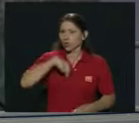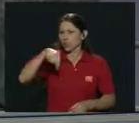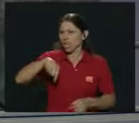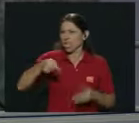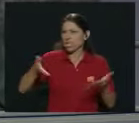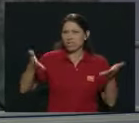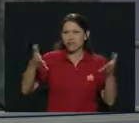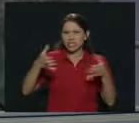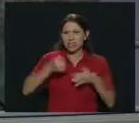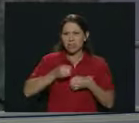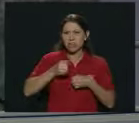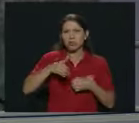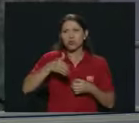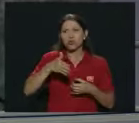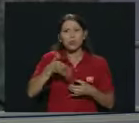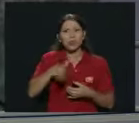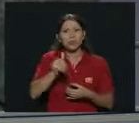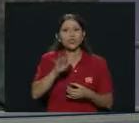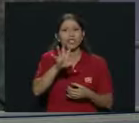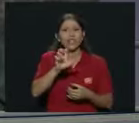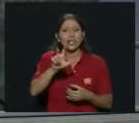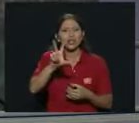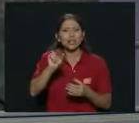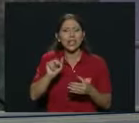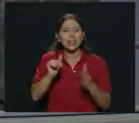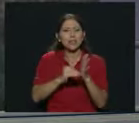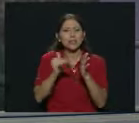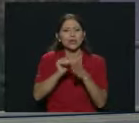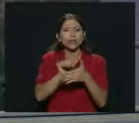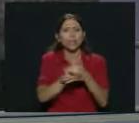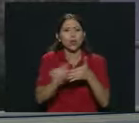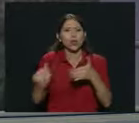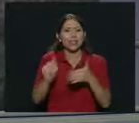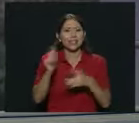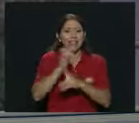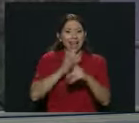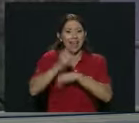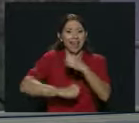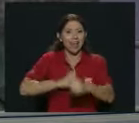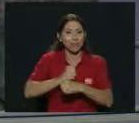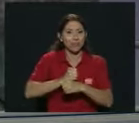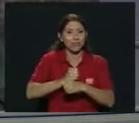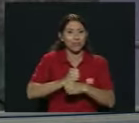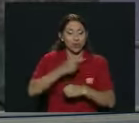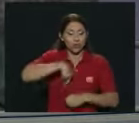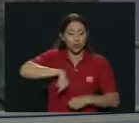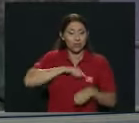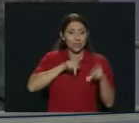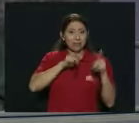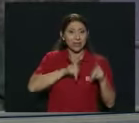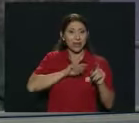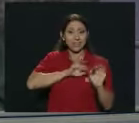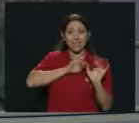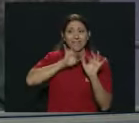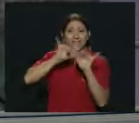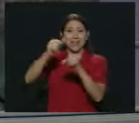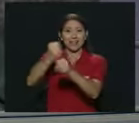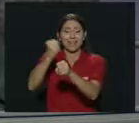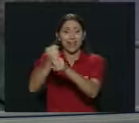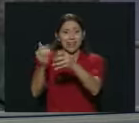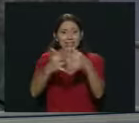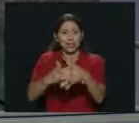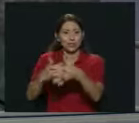de 530 millones de dólares anuales por parte de nuestros migrantes que van a trabajar a Estados Unidos, que representa casi